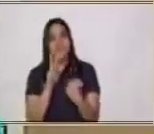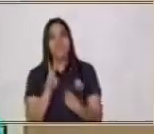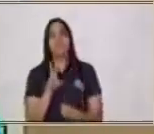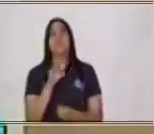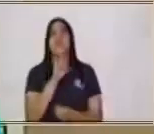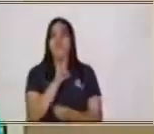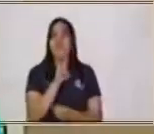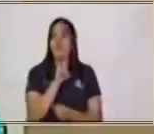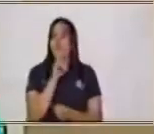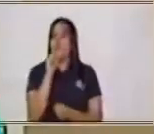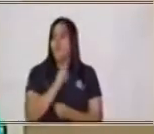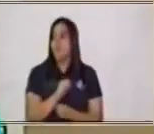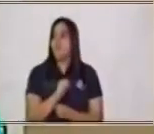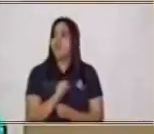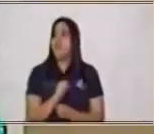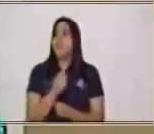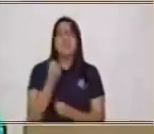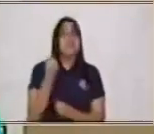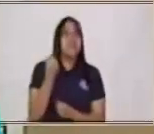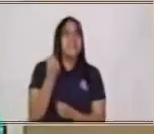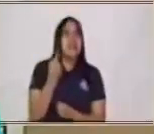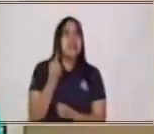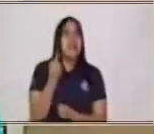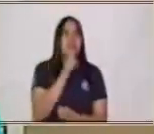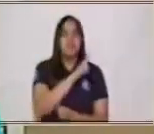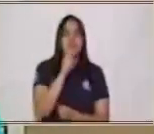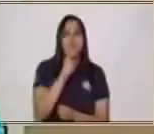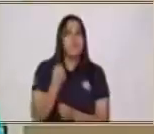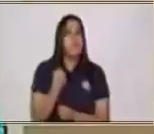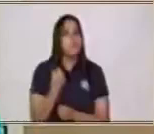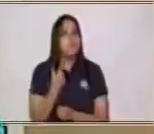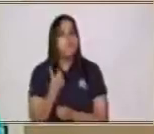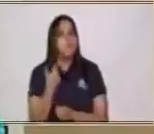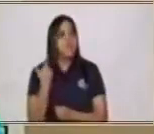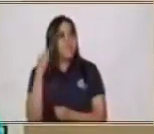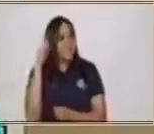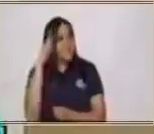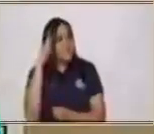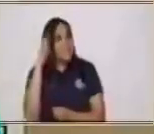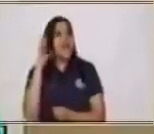de 125v cubo sería? 5v.